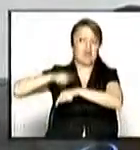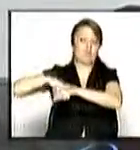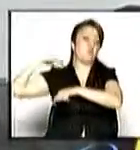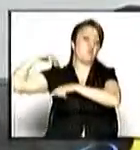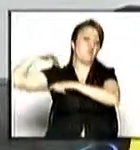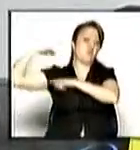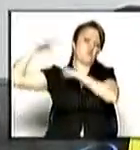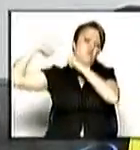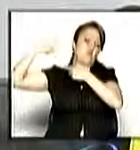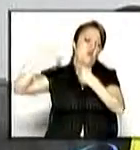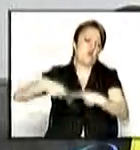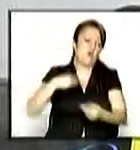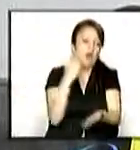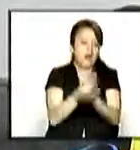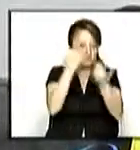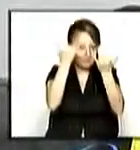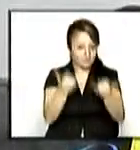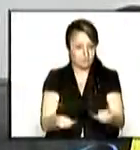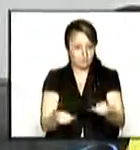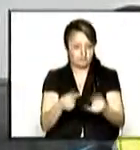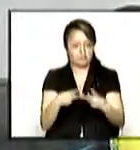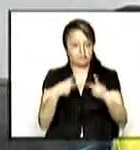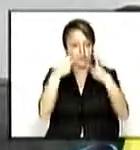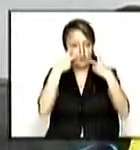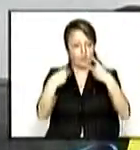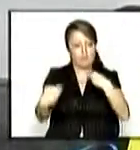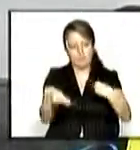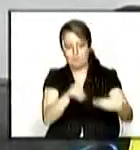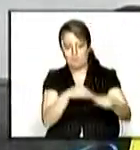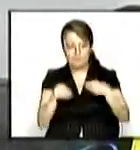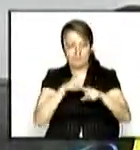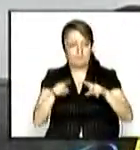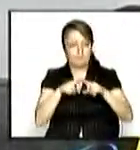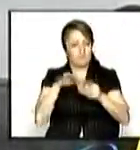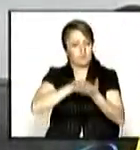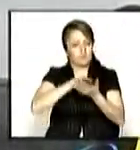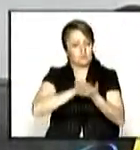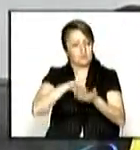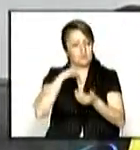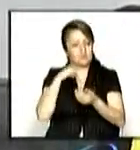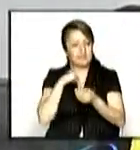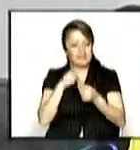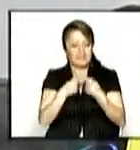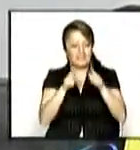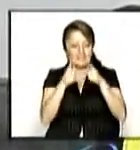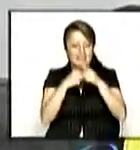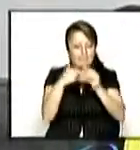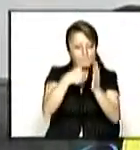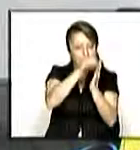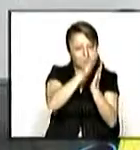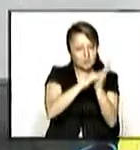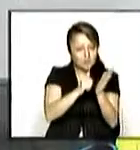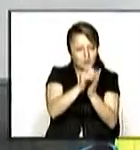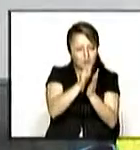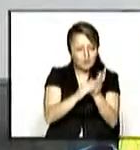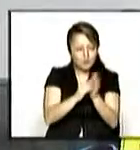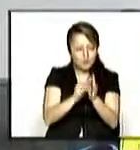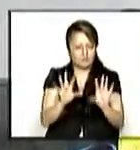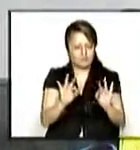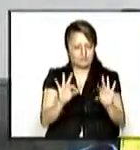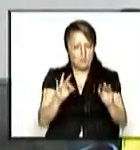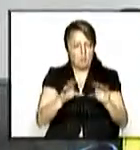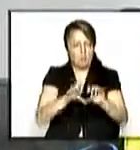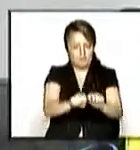y fuera de eso, allí en la imagen anterior hablaba que también tiene unos pigmentos, los cuales tienen pigmentos metálicos,